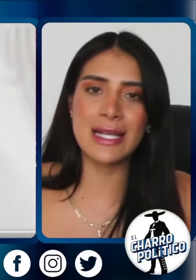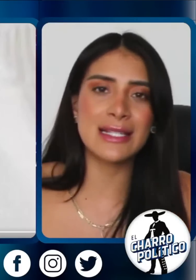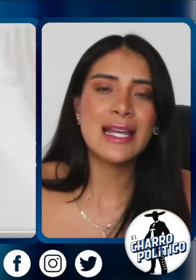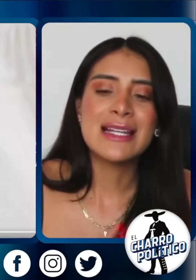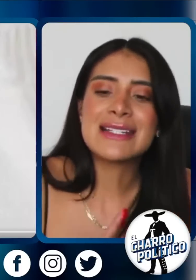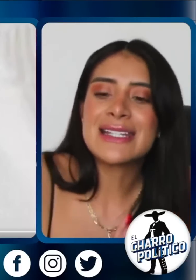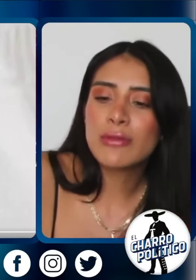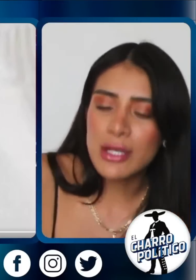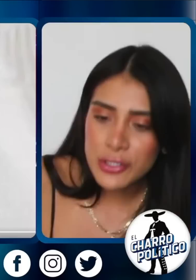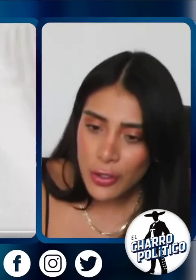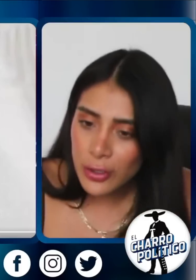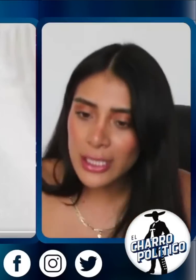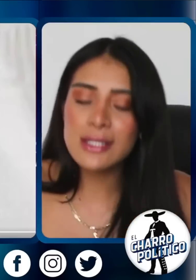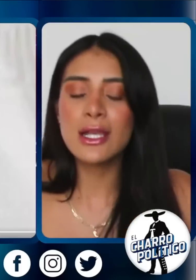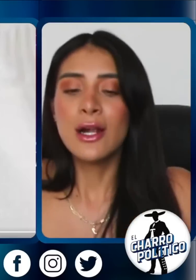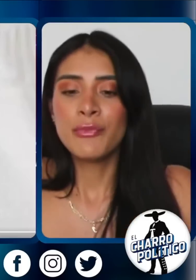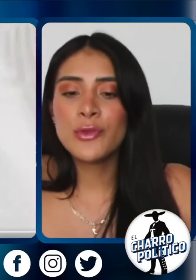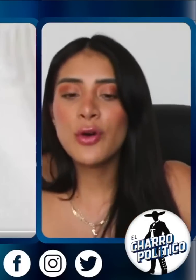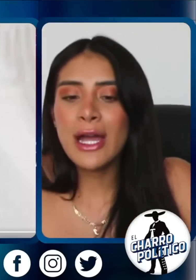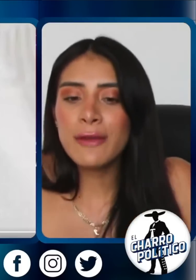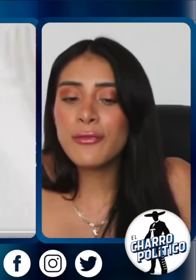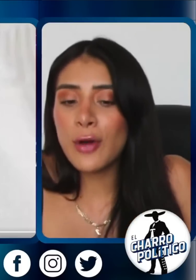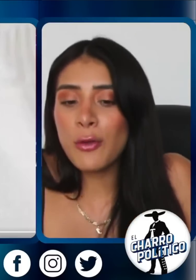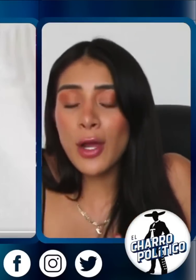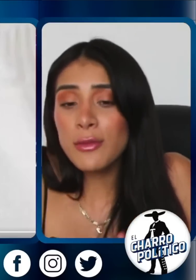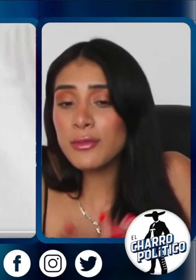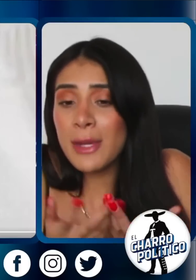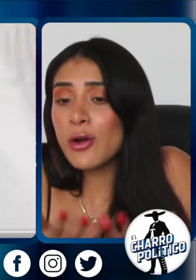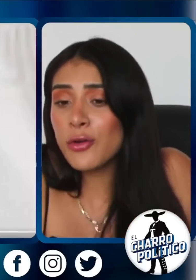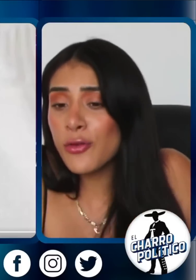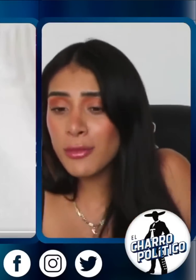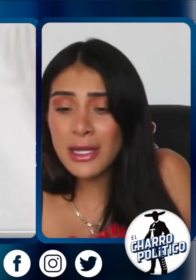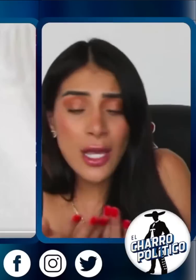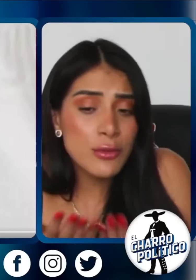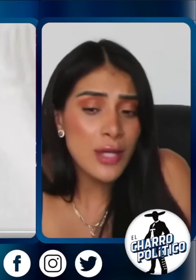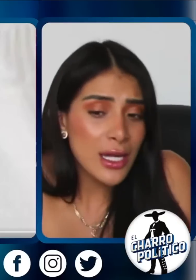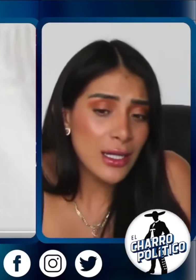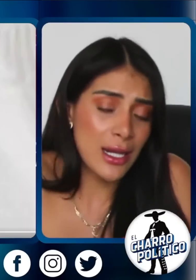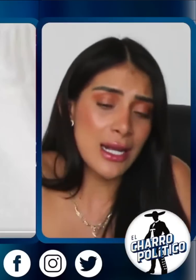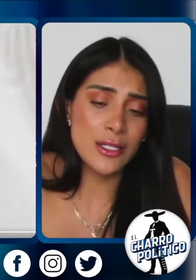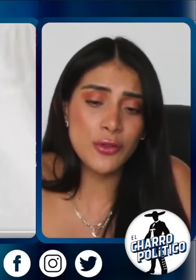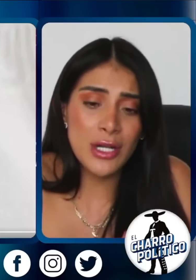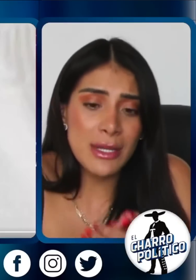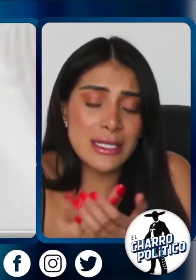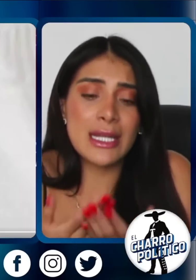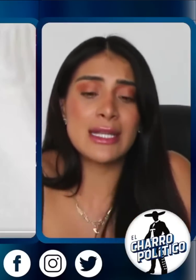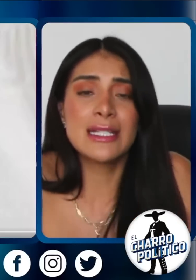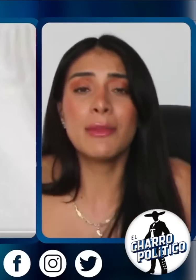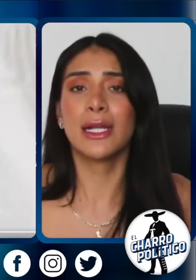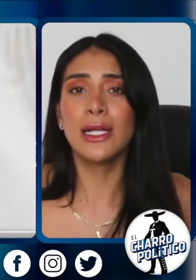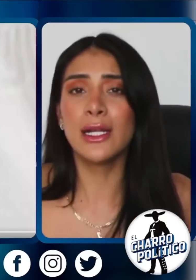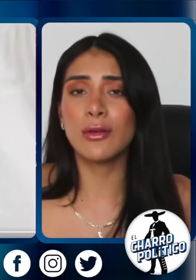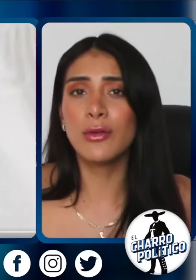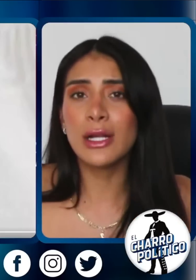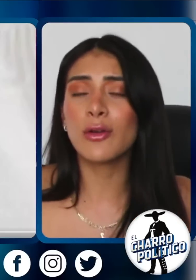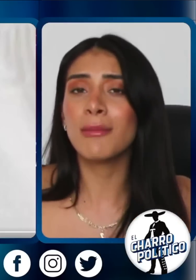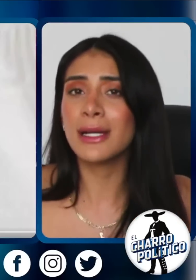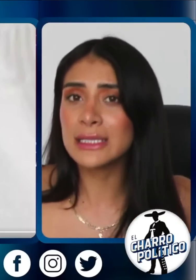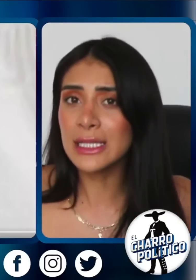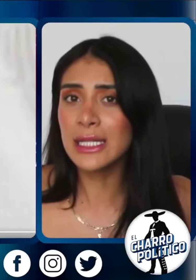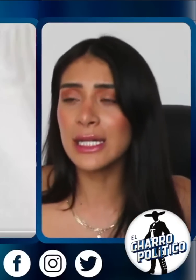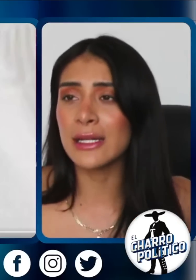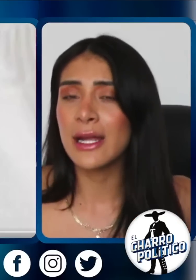todas estas situaciones. No hay mejor forma de ayudarle a la señora más que de esta manera, ¿no?